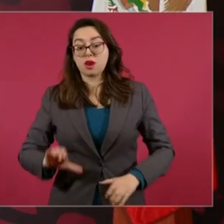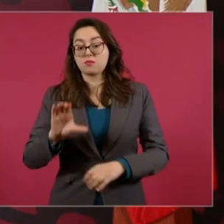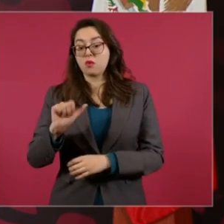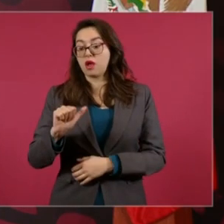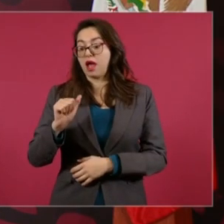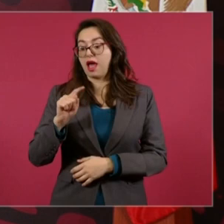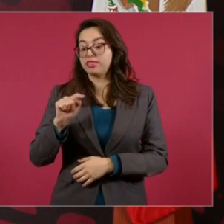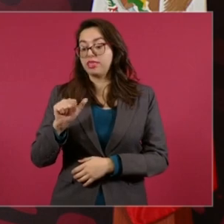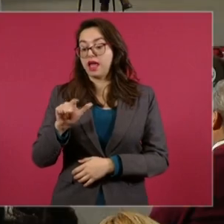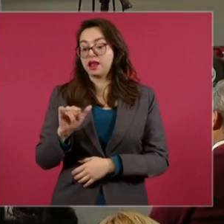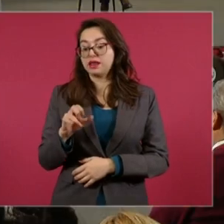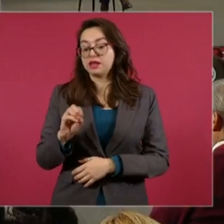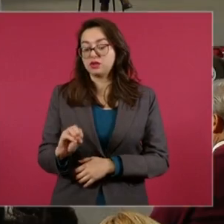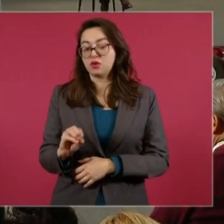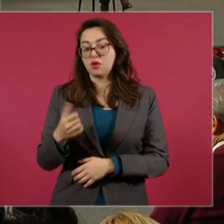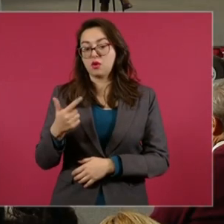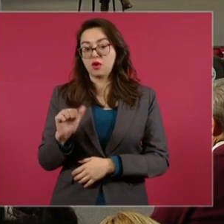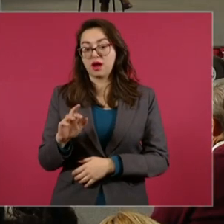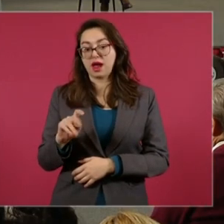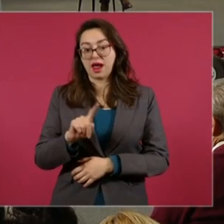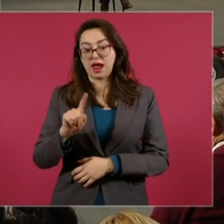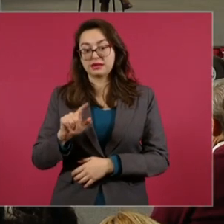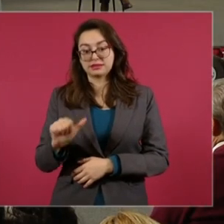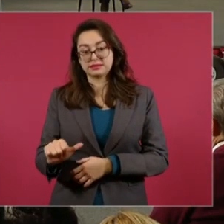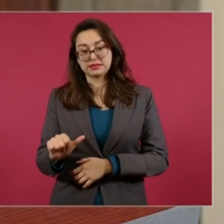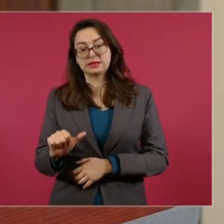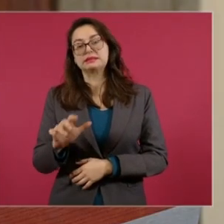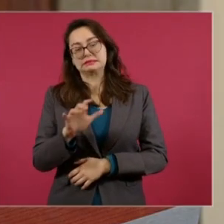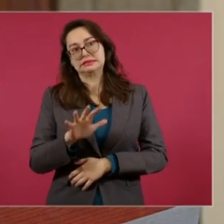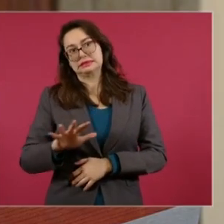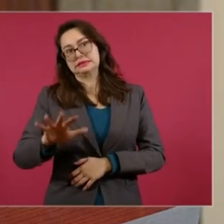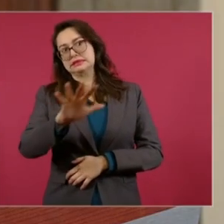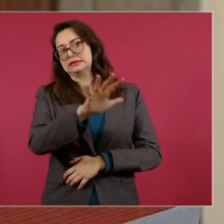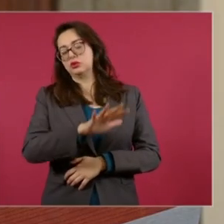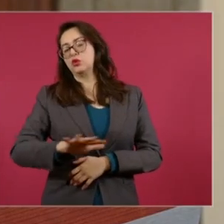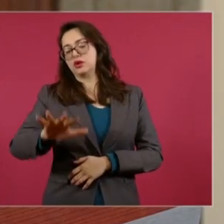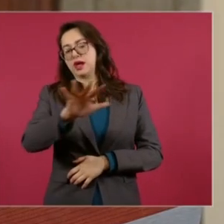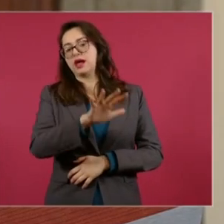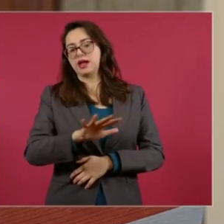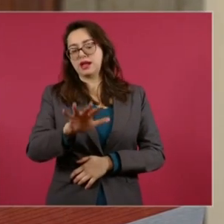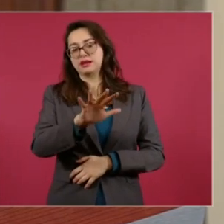Garza, que ahí en esa zona,